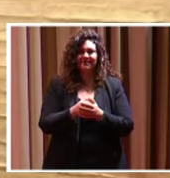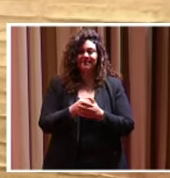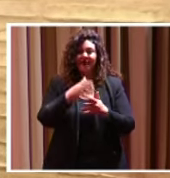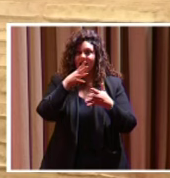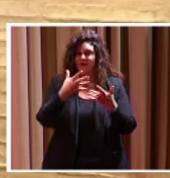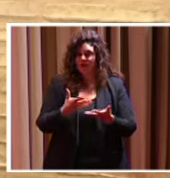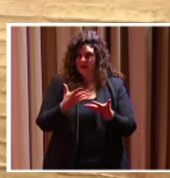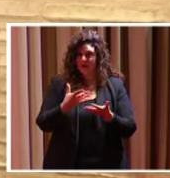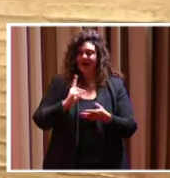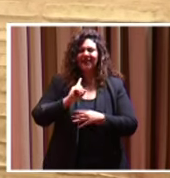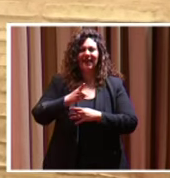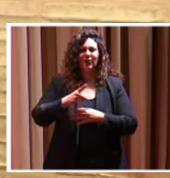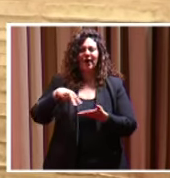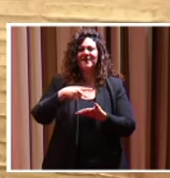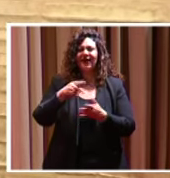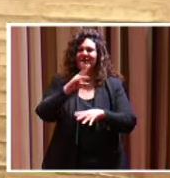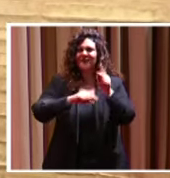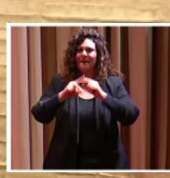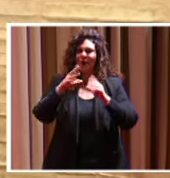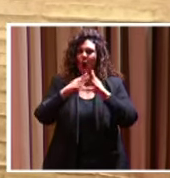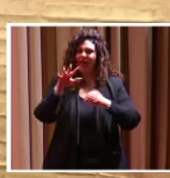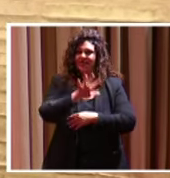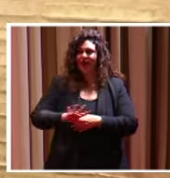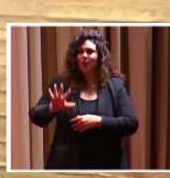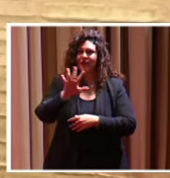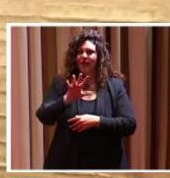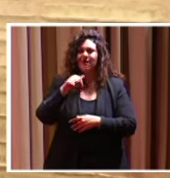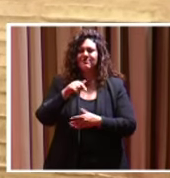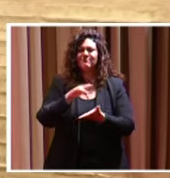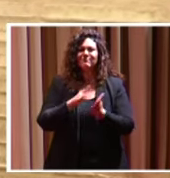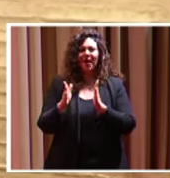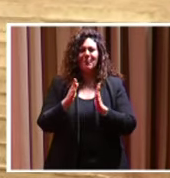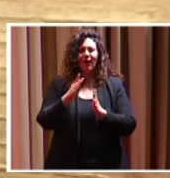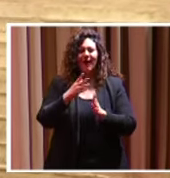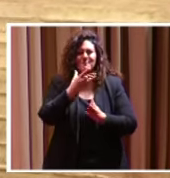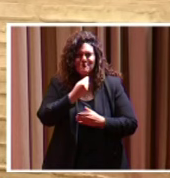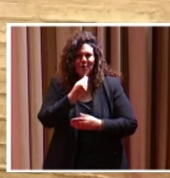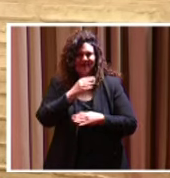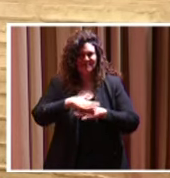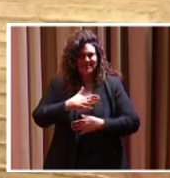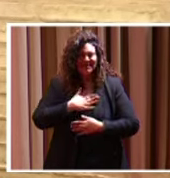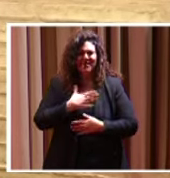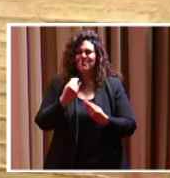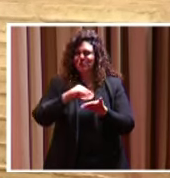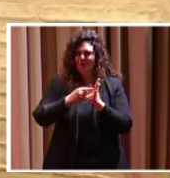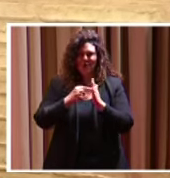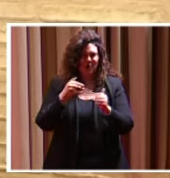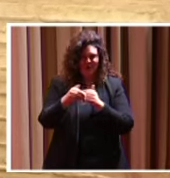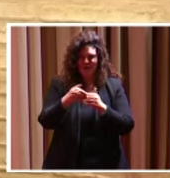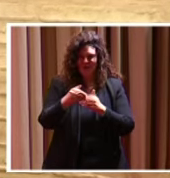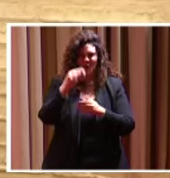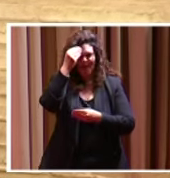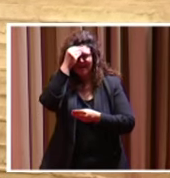Actualmente, como directora del Ballet Flamenco de Andalucía, estoy pasando por un momento muy dulce y con muchos proyectos en